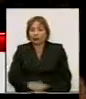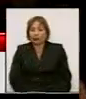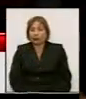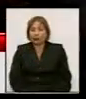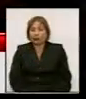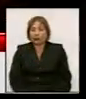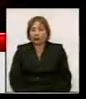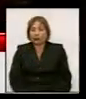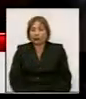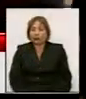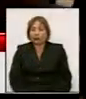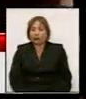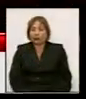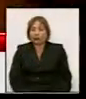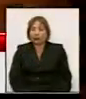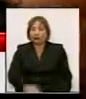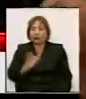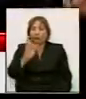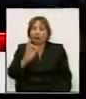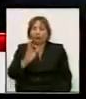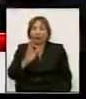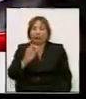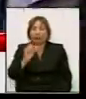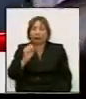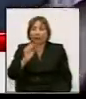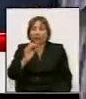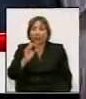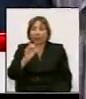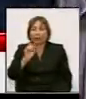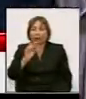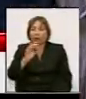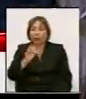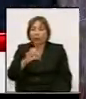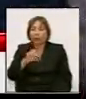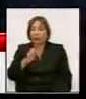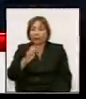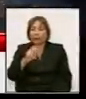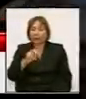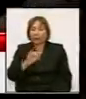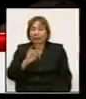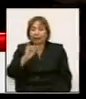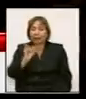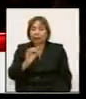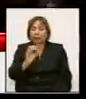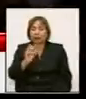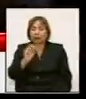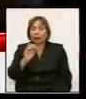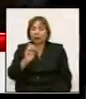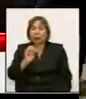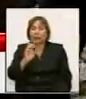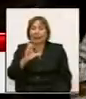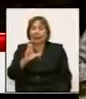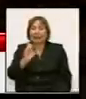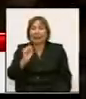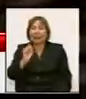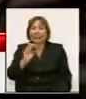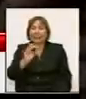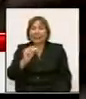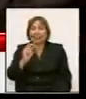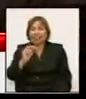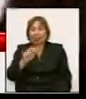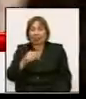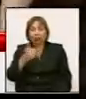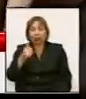el congresista Francesco Petrosi. También se acerca el congresista Johnny Lescano, algunos otros